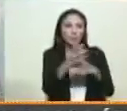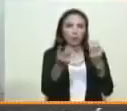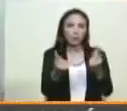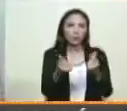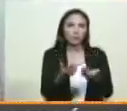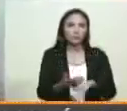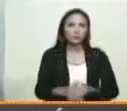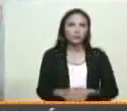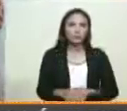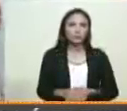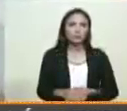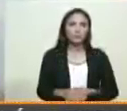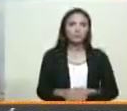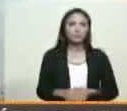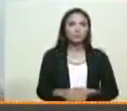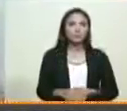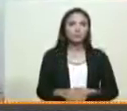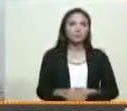carnet de la patria, ¿dónde está?